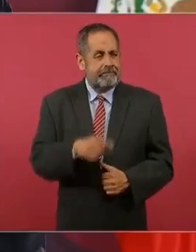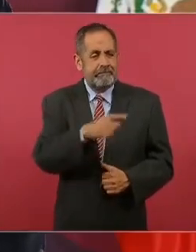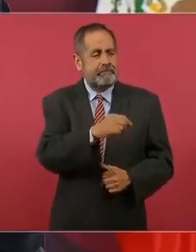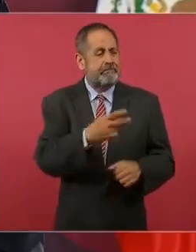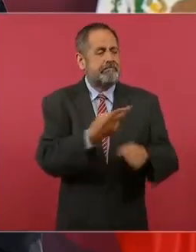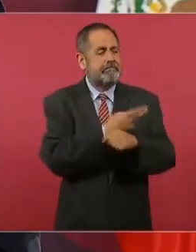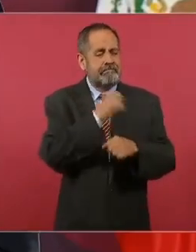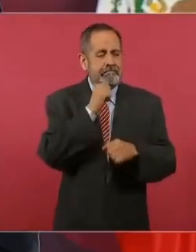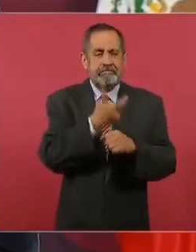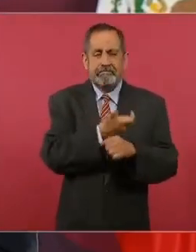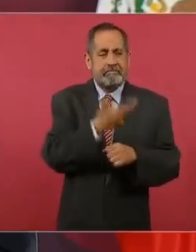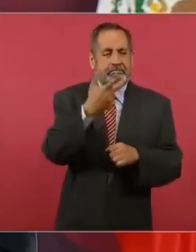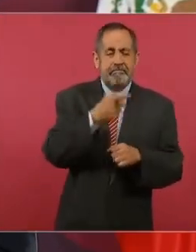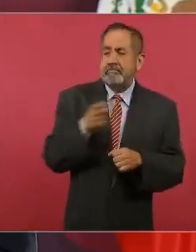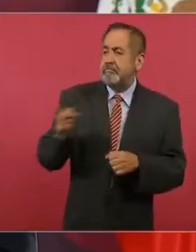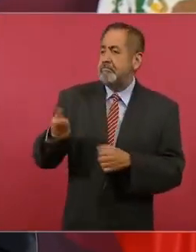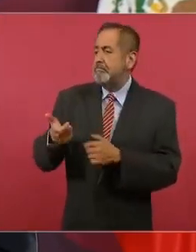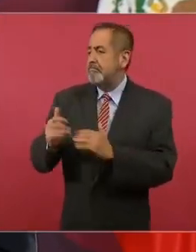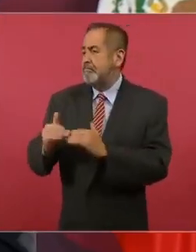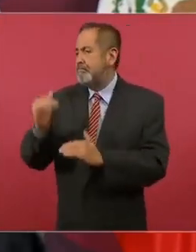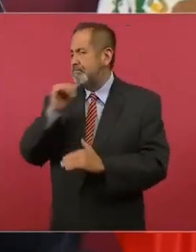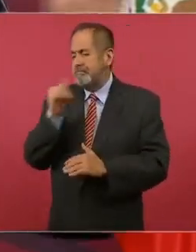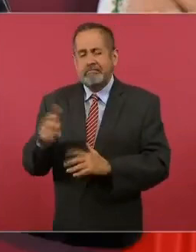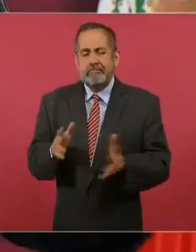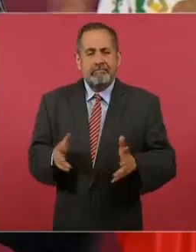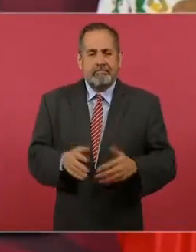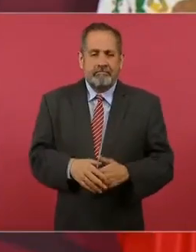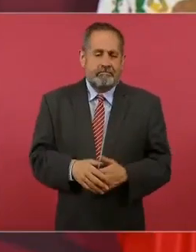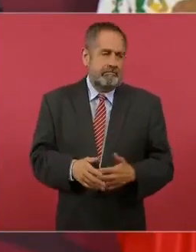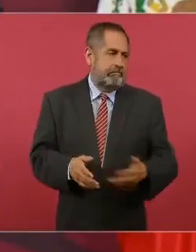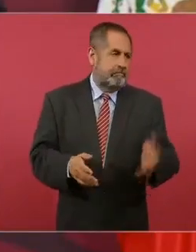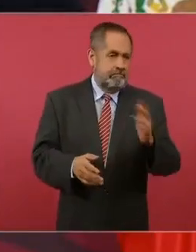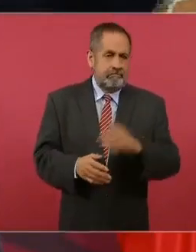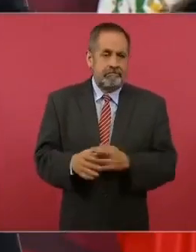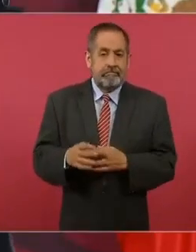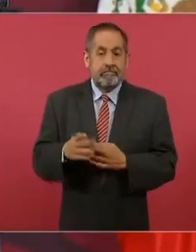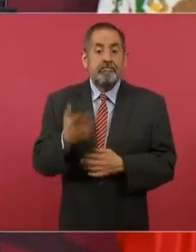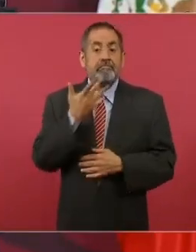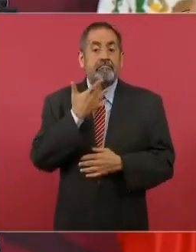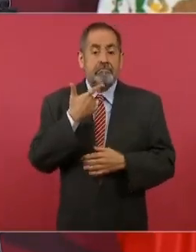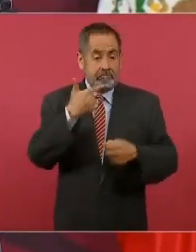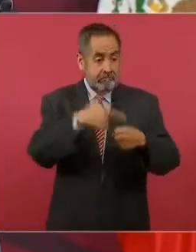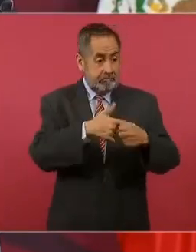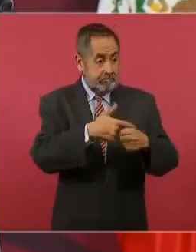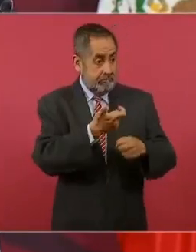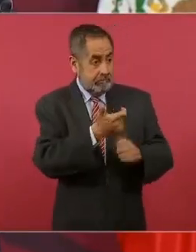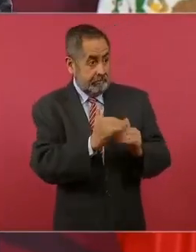impactara en el aumento de los precios. Si aumenta la gasolina, sube todo.